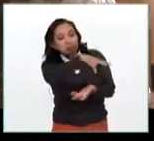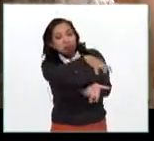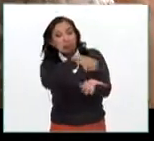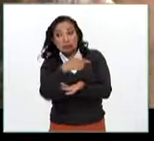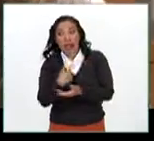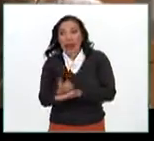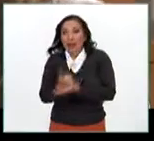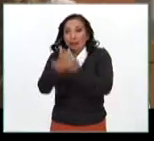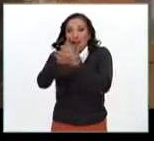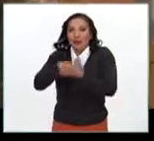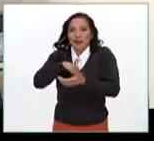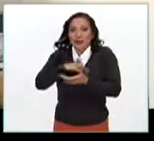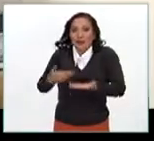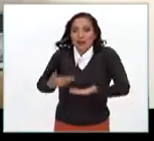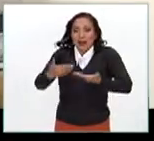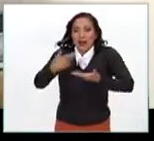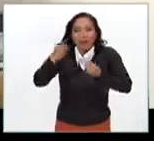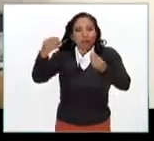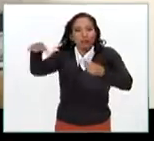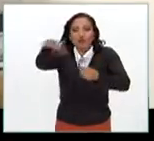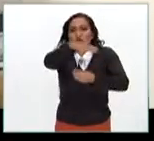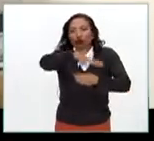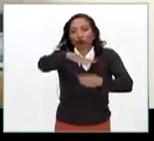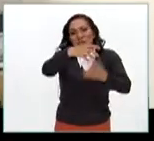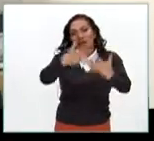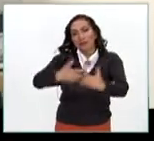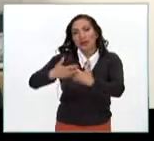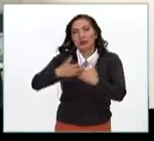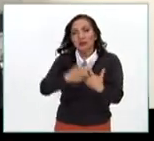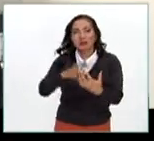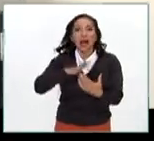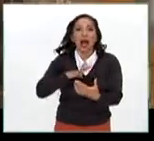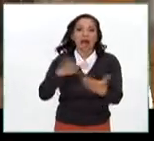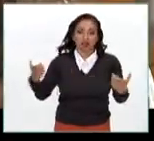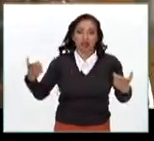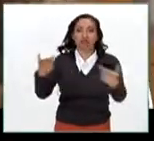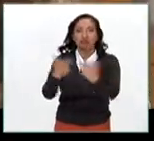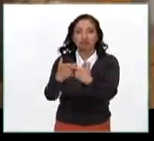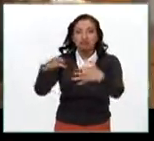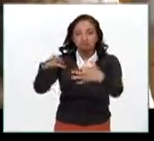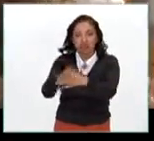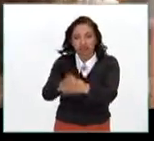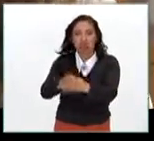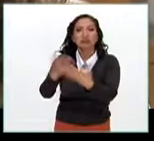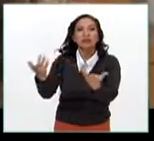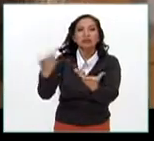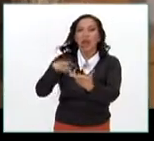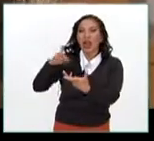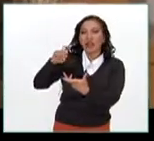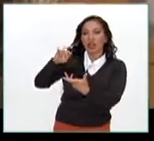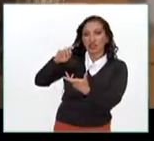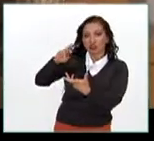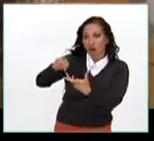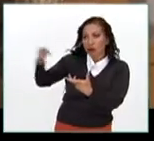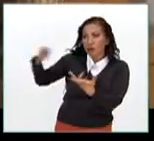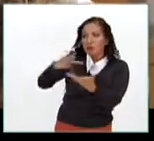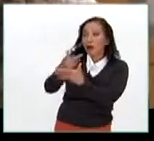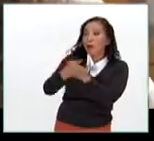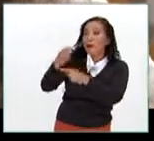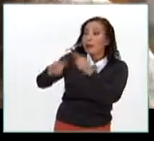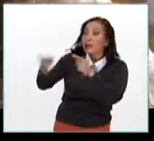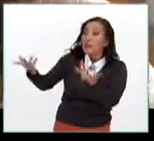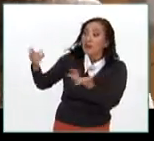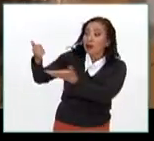un aliento para muchas. Sí, hay coediciones y hay compras, ¿no? Depende de los programas.